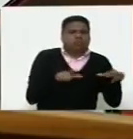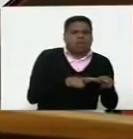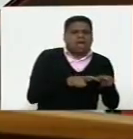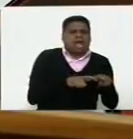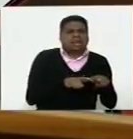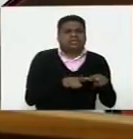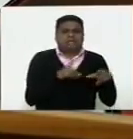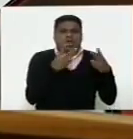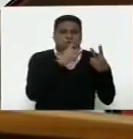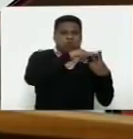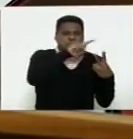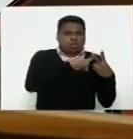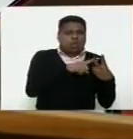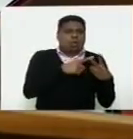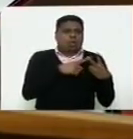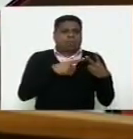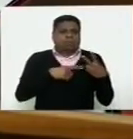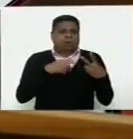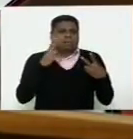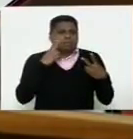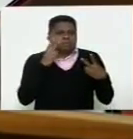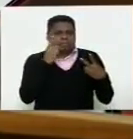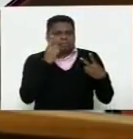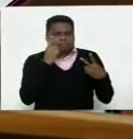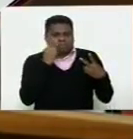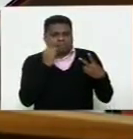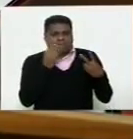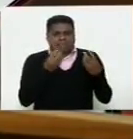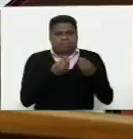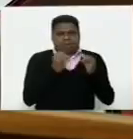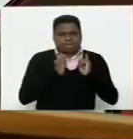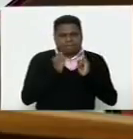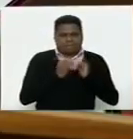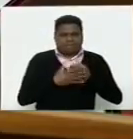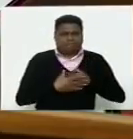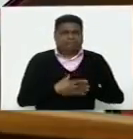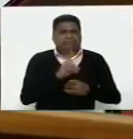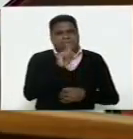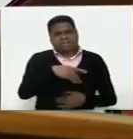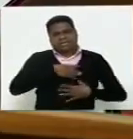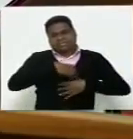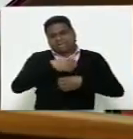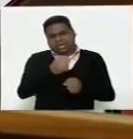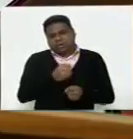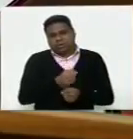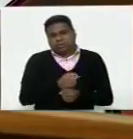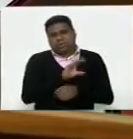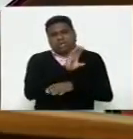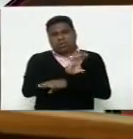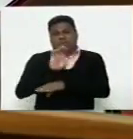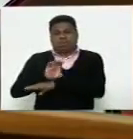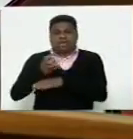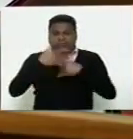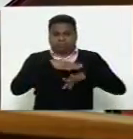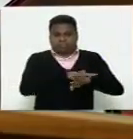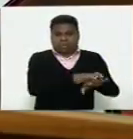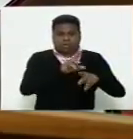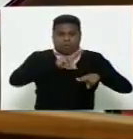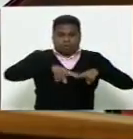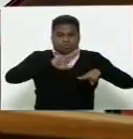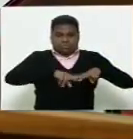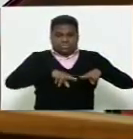alojamiento conjunto. Los ministerios de Poder Popular con competencia en materia de salud, de mujer y de protección integral de niños, niñas